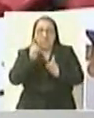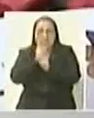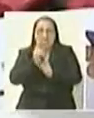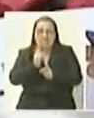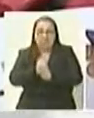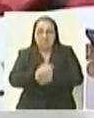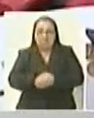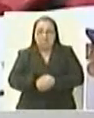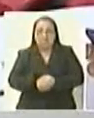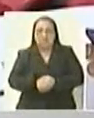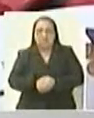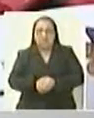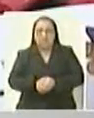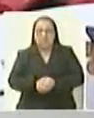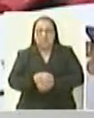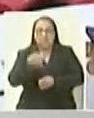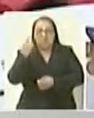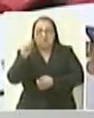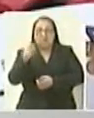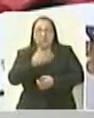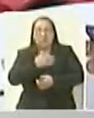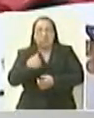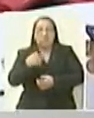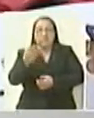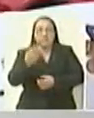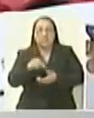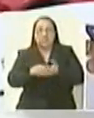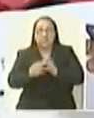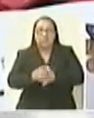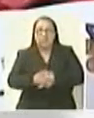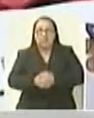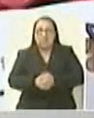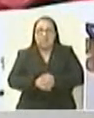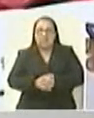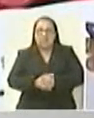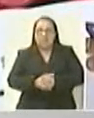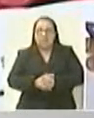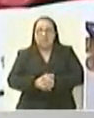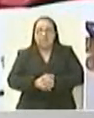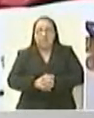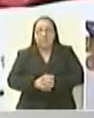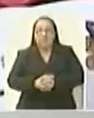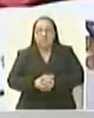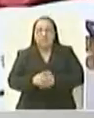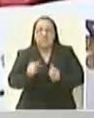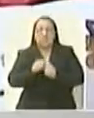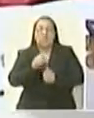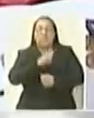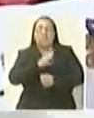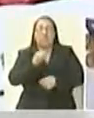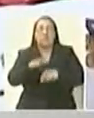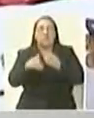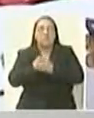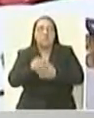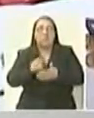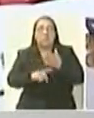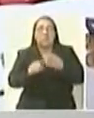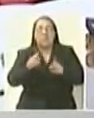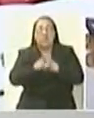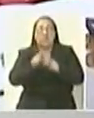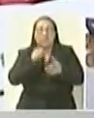directamente por eso presidente reitero el pedido y Solicito que se cite al fiscal de nación respecto al tema que ya está